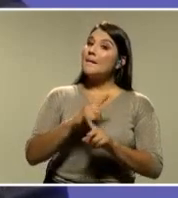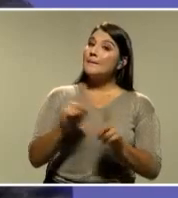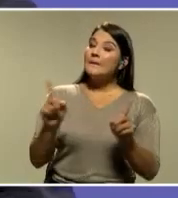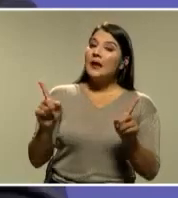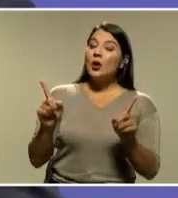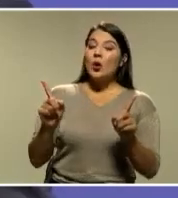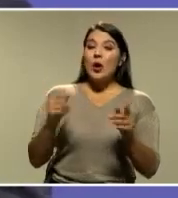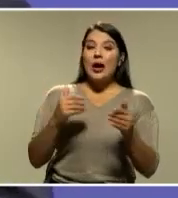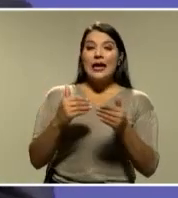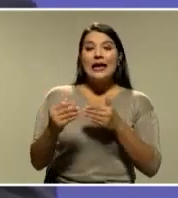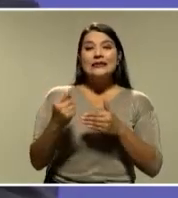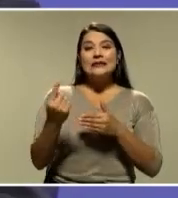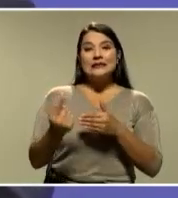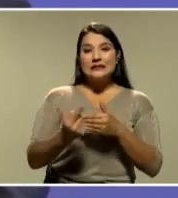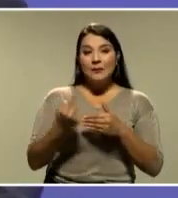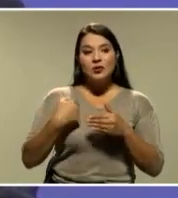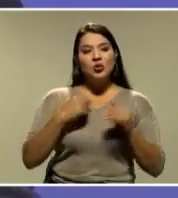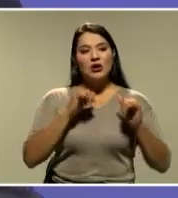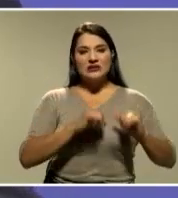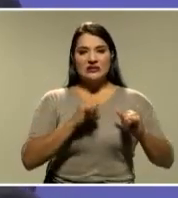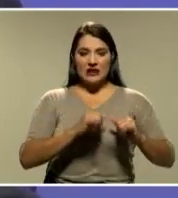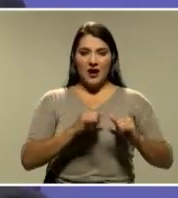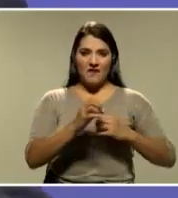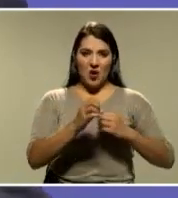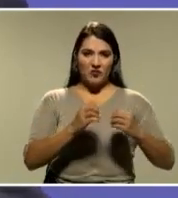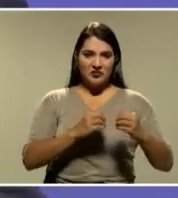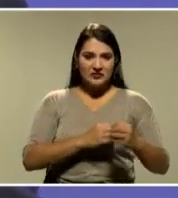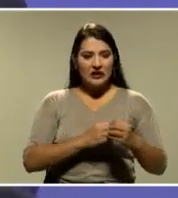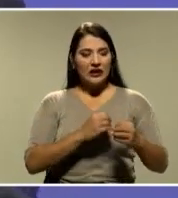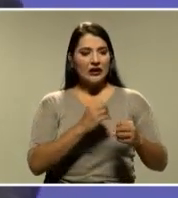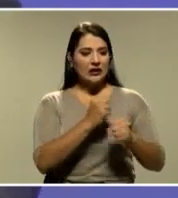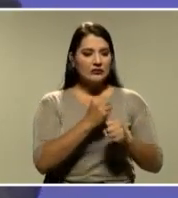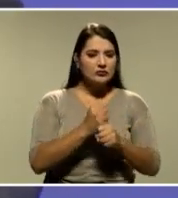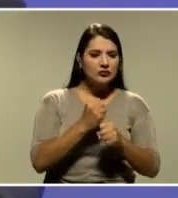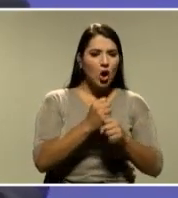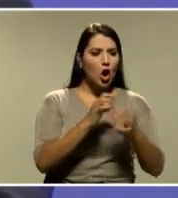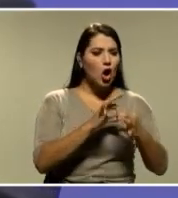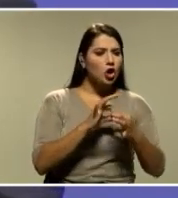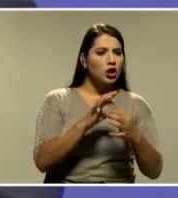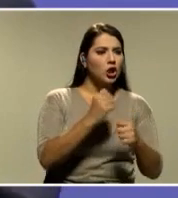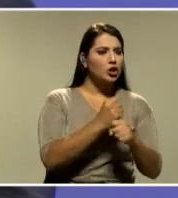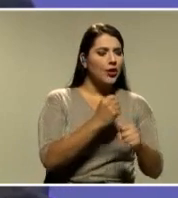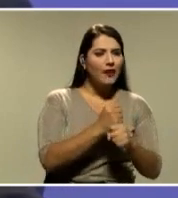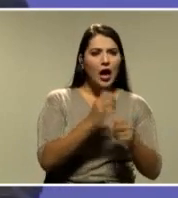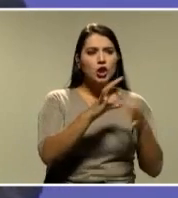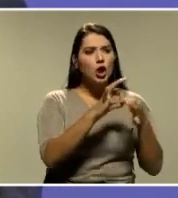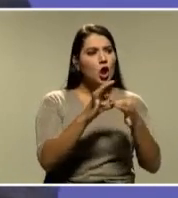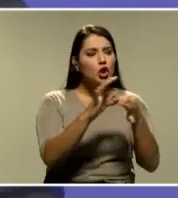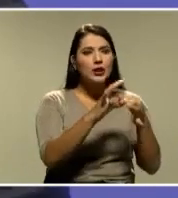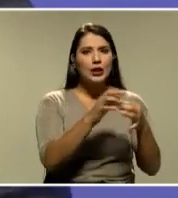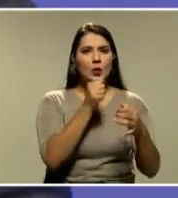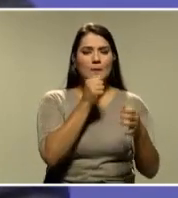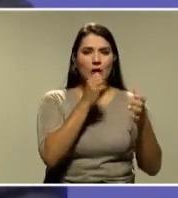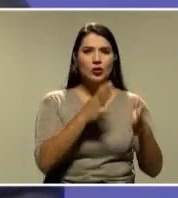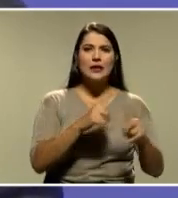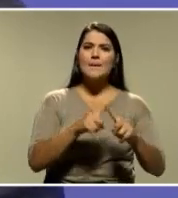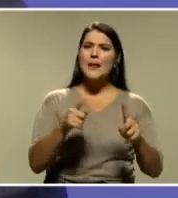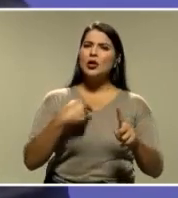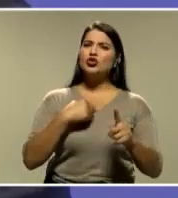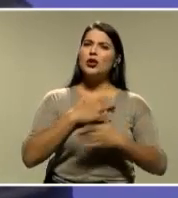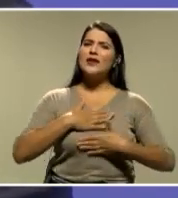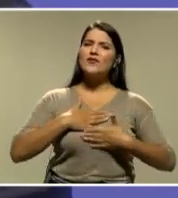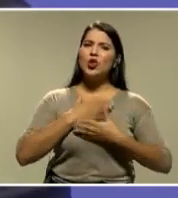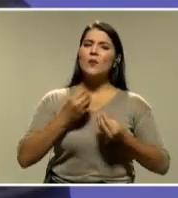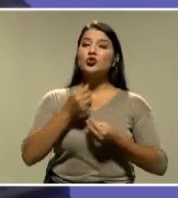mayormente estar en la sala de redacción, coordinando trabajos, coordinando la labor de otros reporteros, pero yo disfrutaba mucho el periodismo